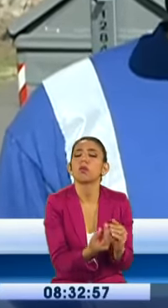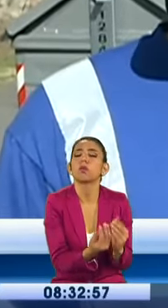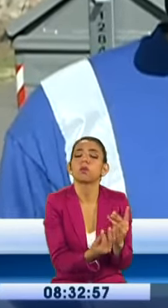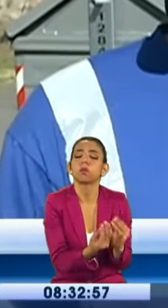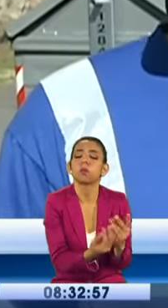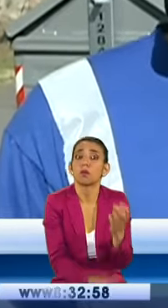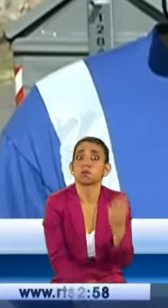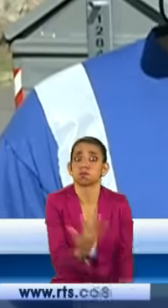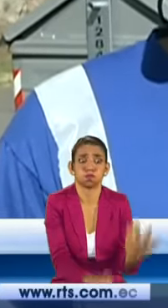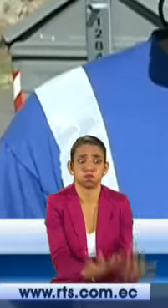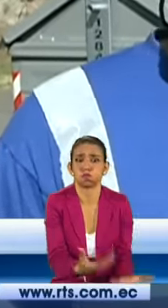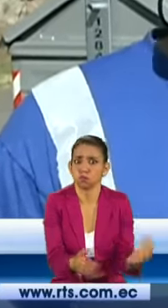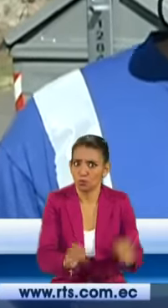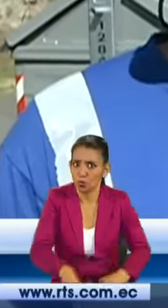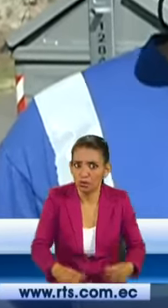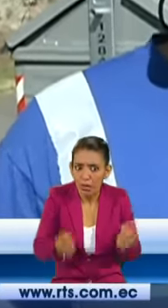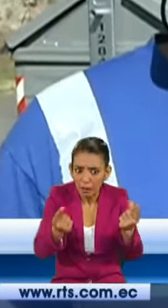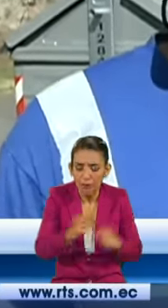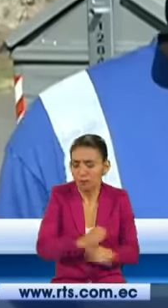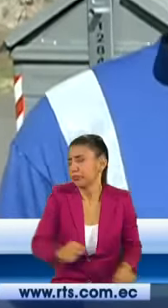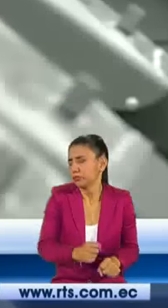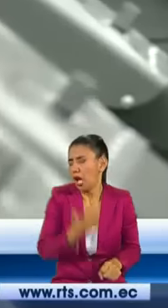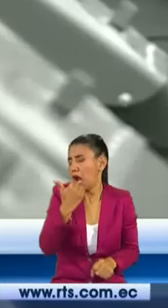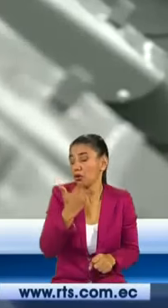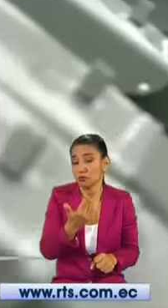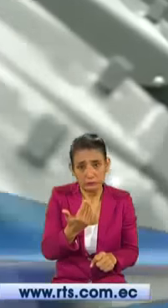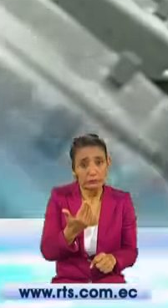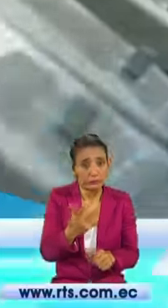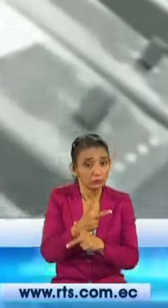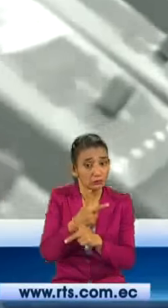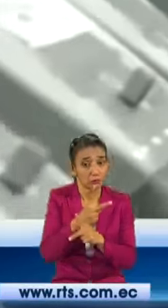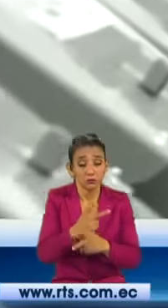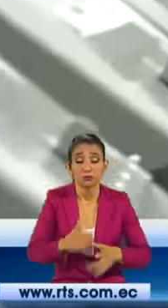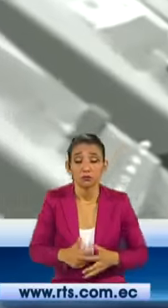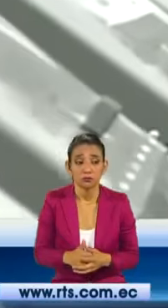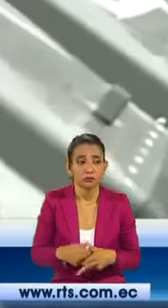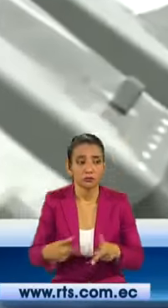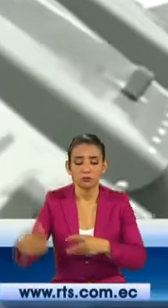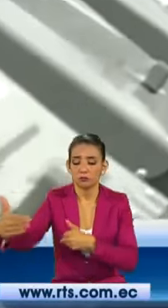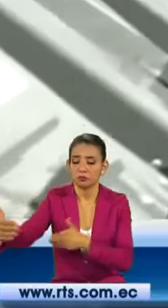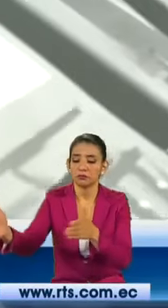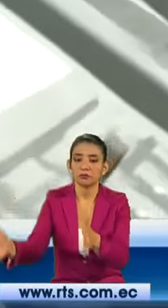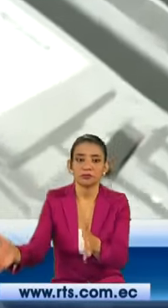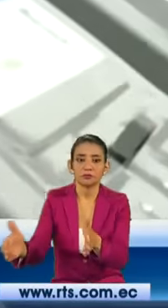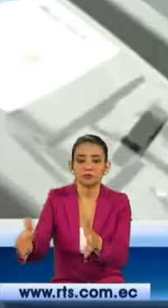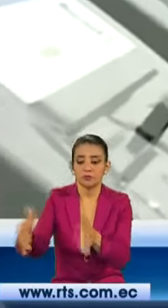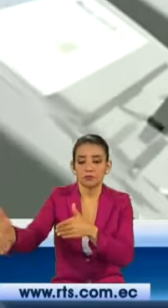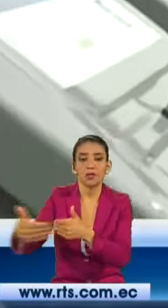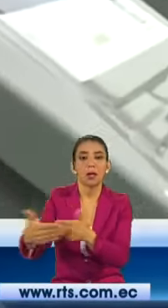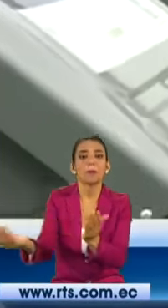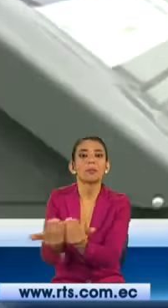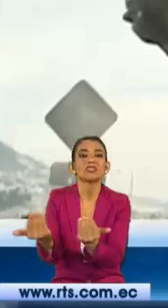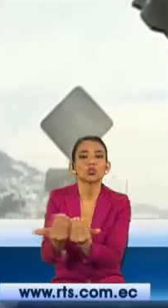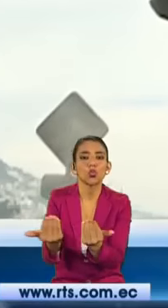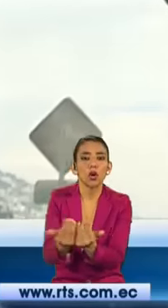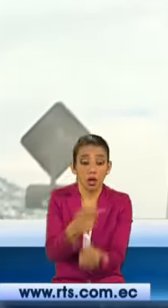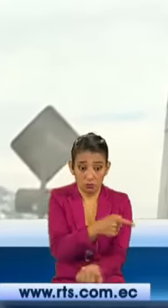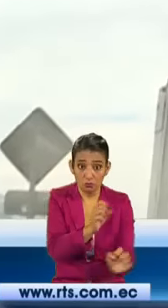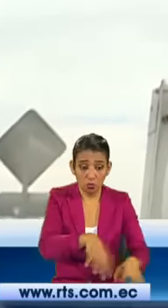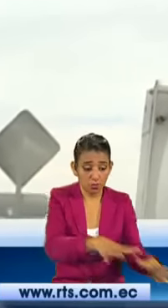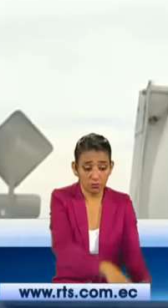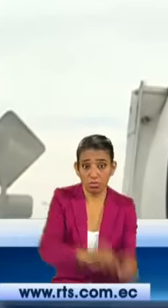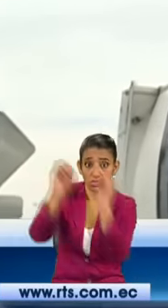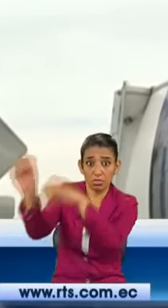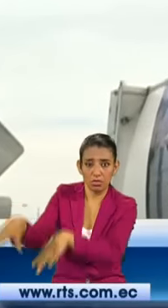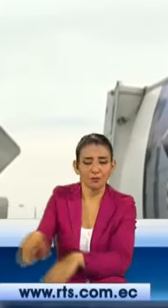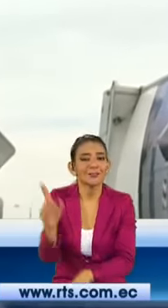ha sucedido en muchos accidentes y ha explotado en nuestras manos. Y también que los contenedores y la recolección a pie de vereda están hechas para residuos